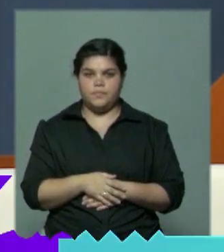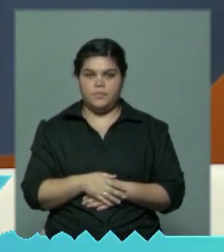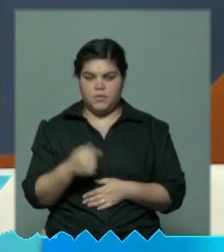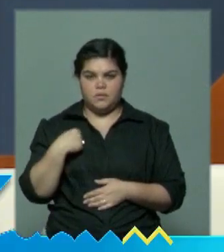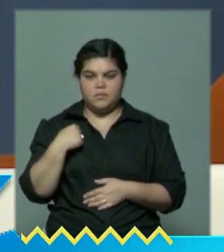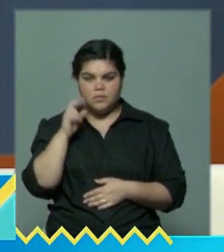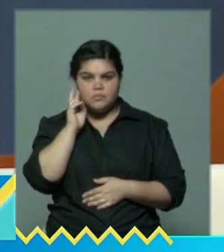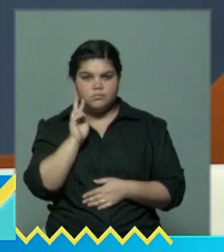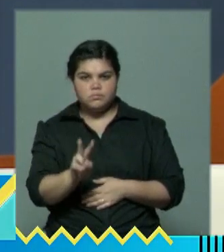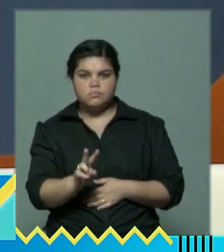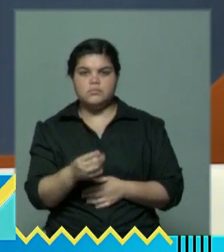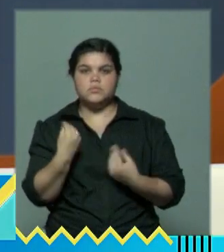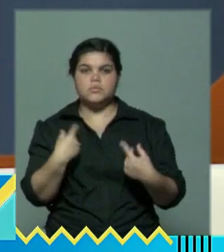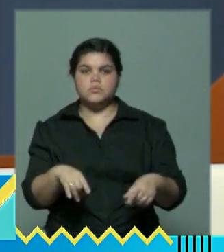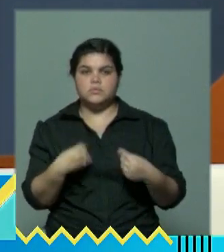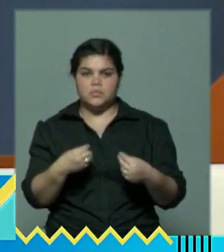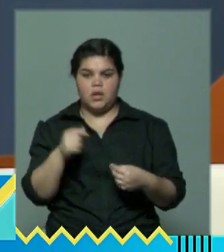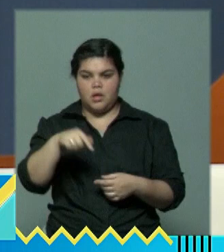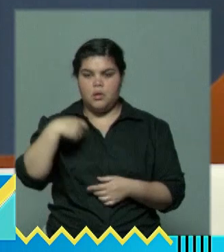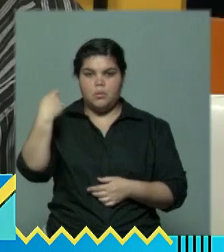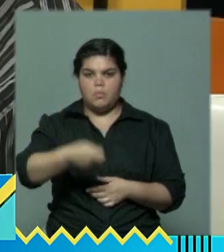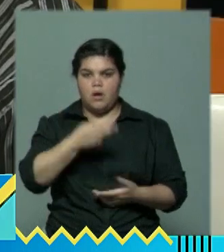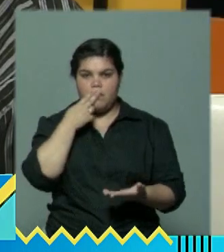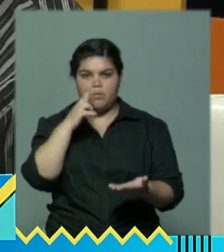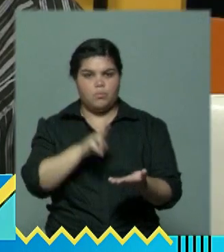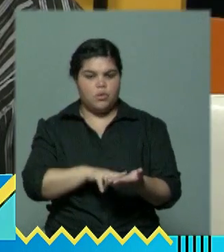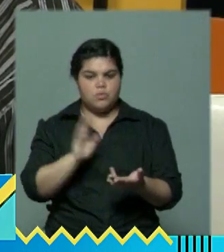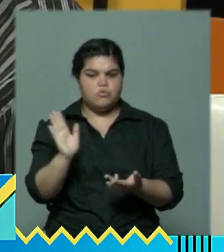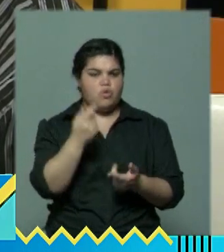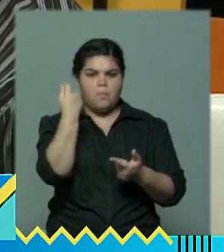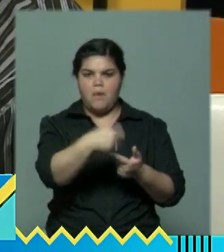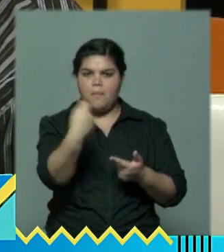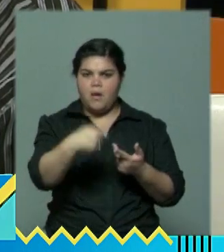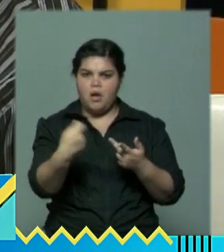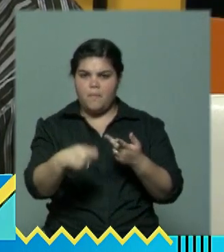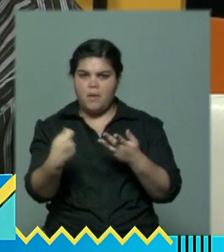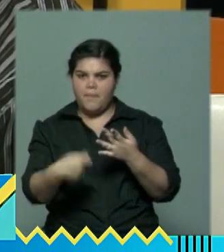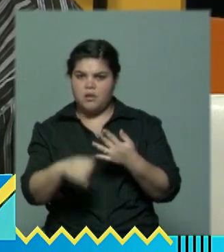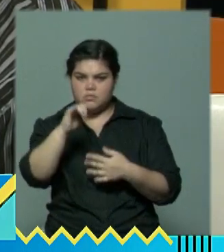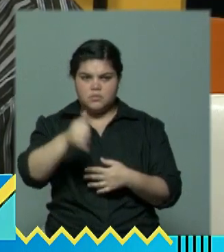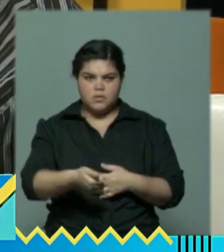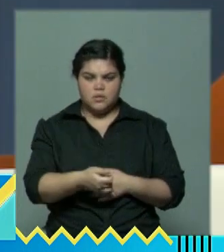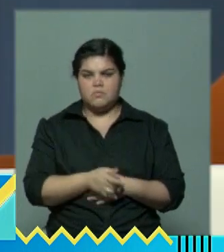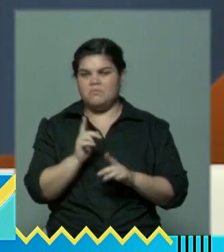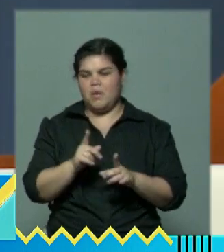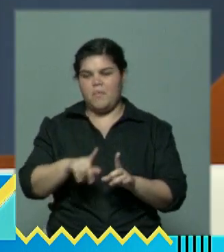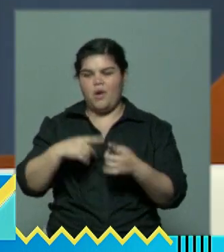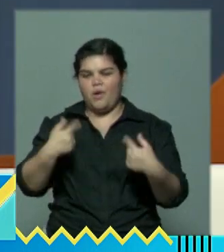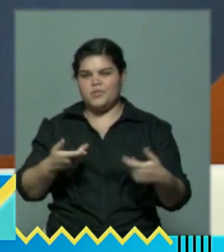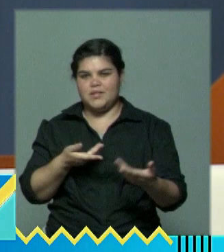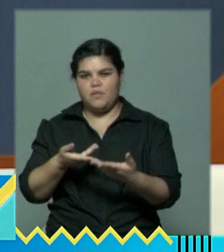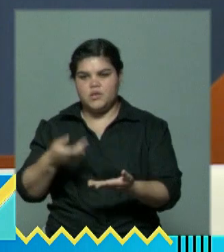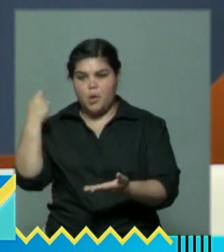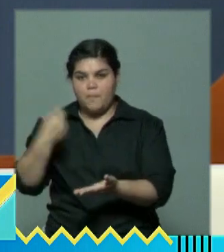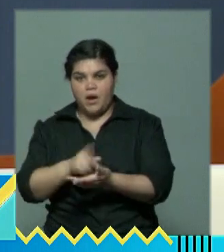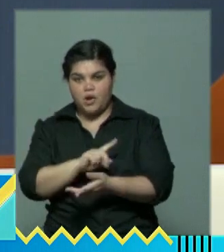todo, sus tasas, sus impuestos, digo, no aquellos que te cortan, porque si no lo pagaste lo cortan, y siempre